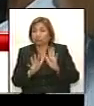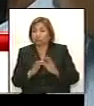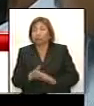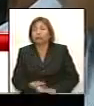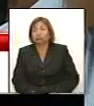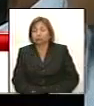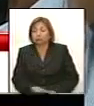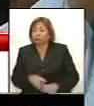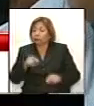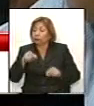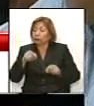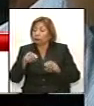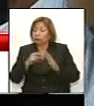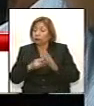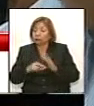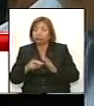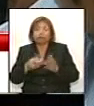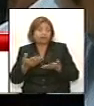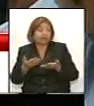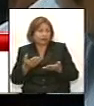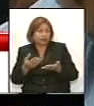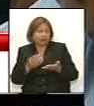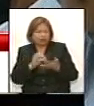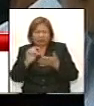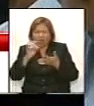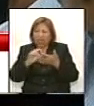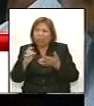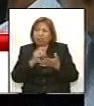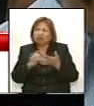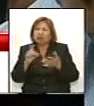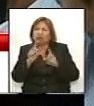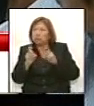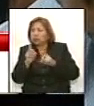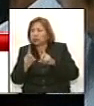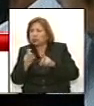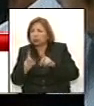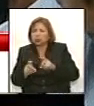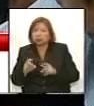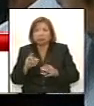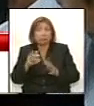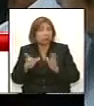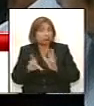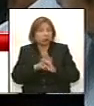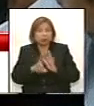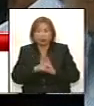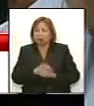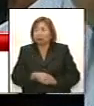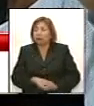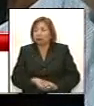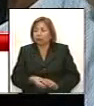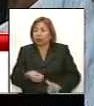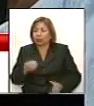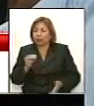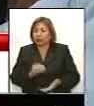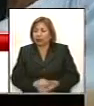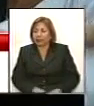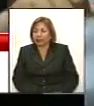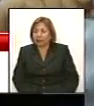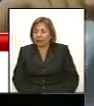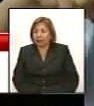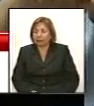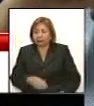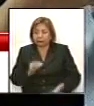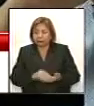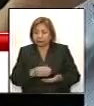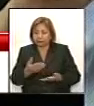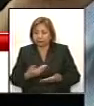Inicialmente esta plataforma era para recabar una data para un proyecto de ley, ¿no? Por eso le digo, nosotros en este caso dábamos el apoyo, en